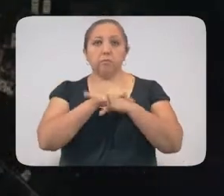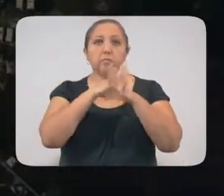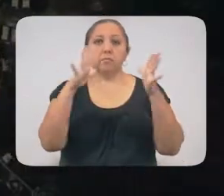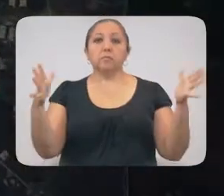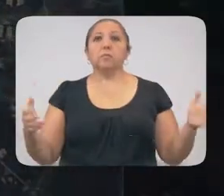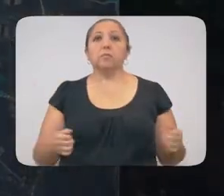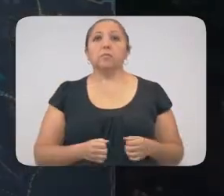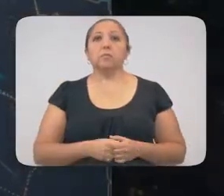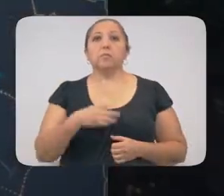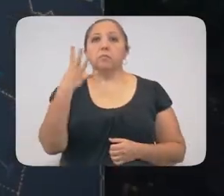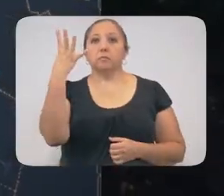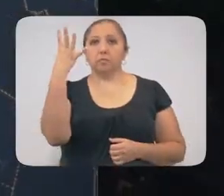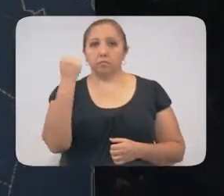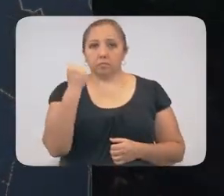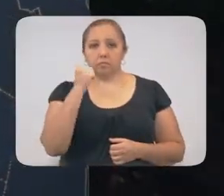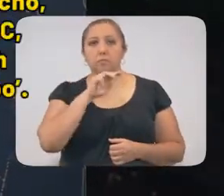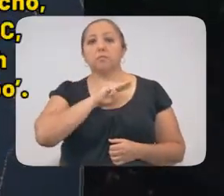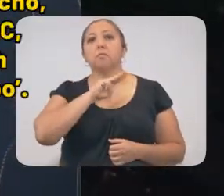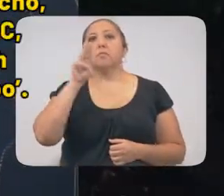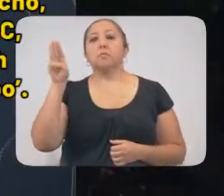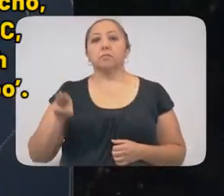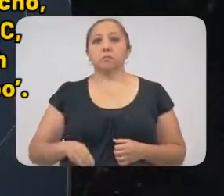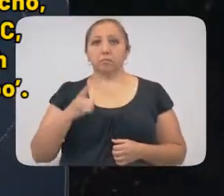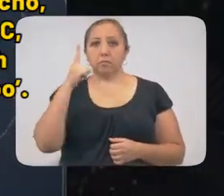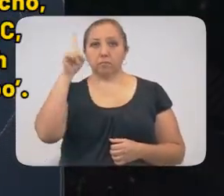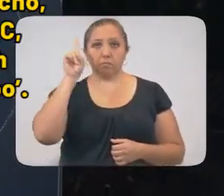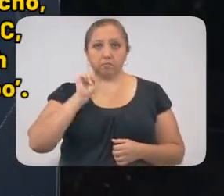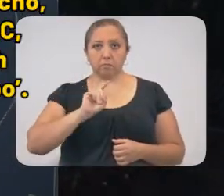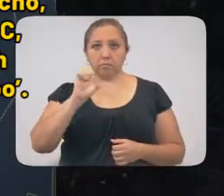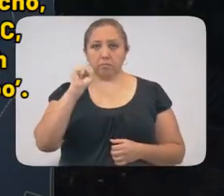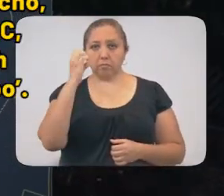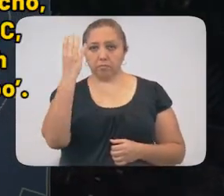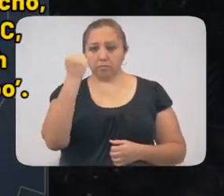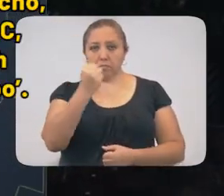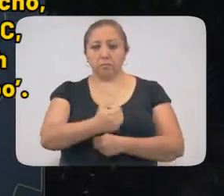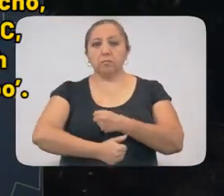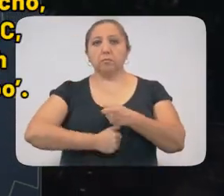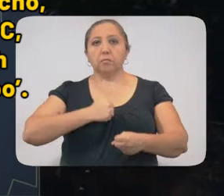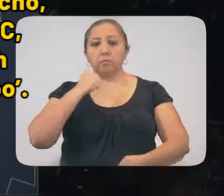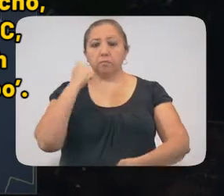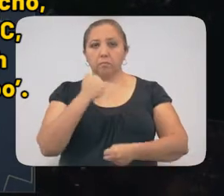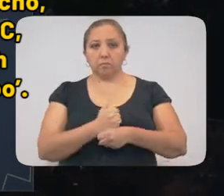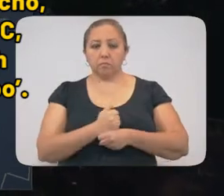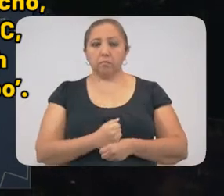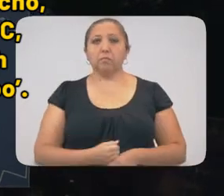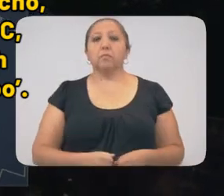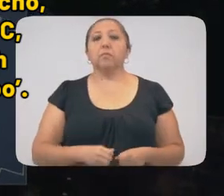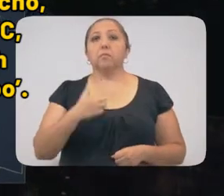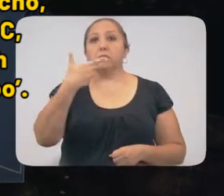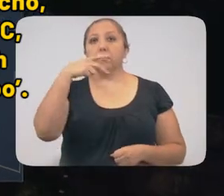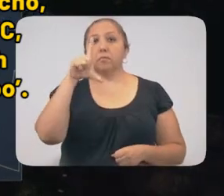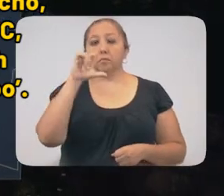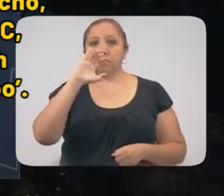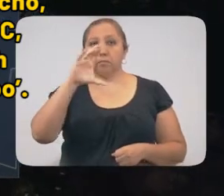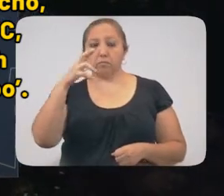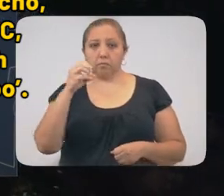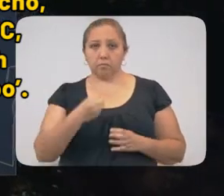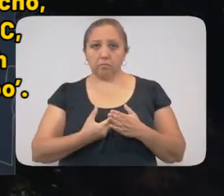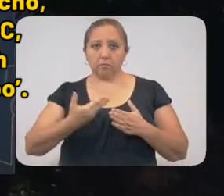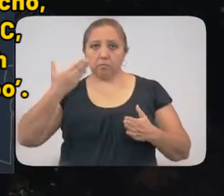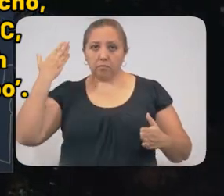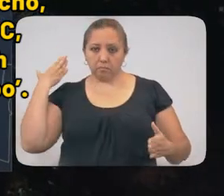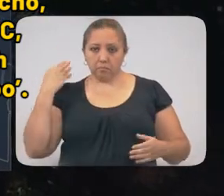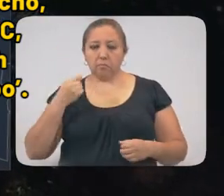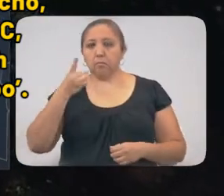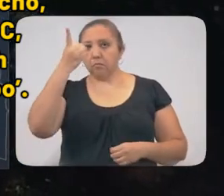médico informamos de 9 fallecimientos. Una mujer de 69 años de edad, originaria y residente de Jalachó, con antecedentes